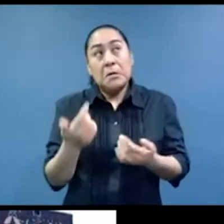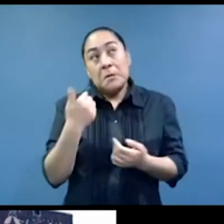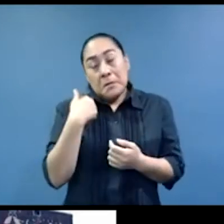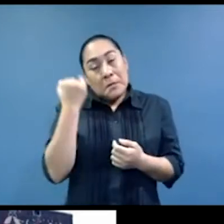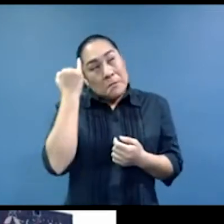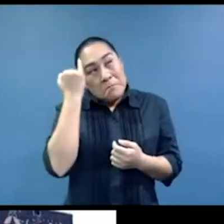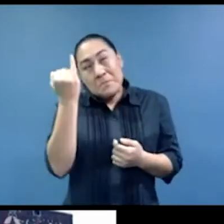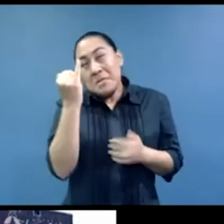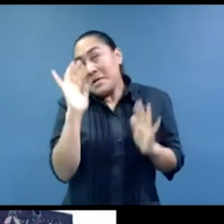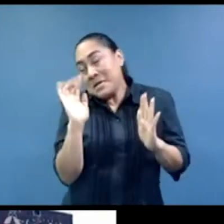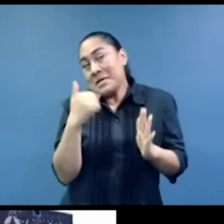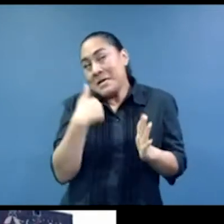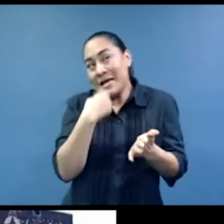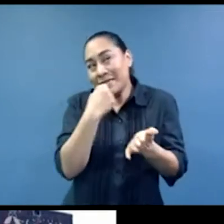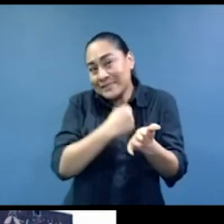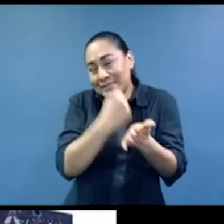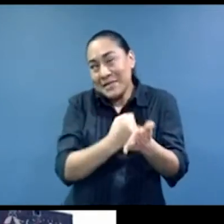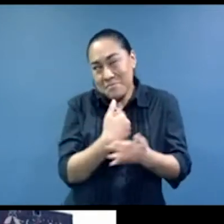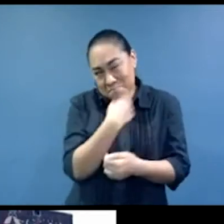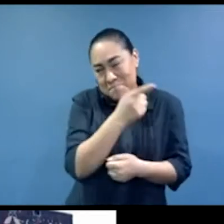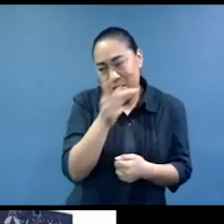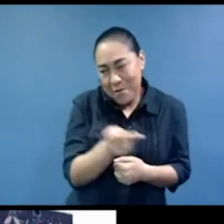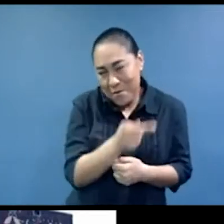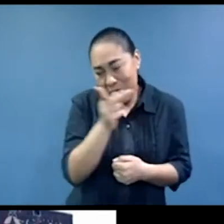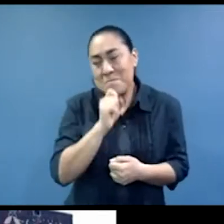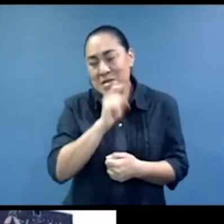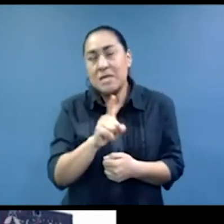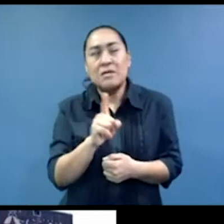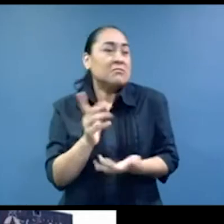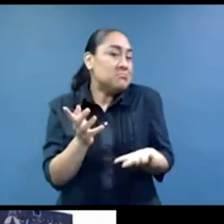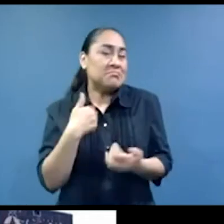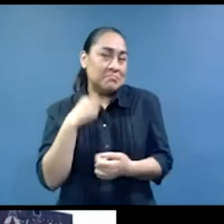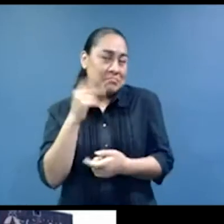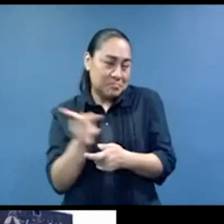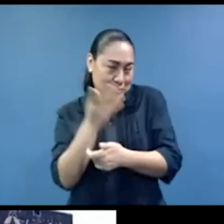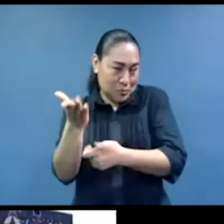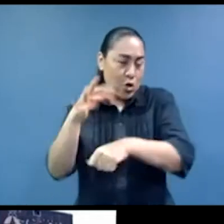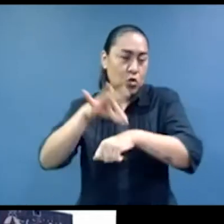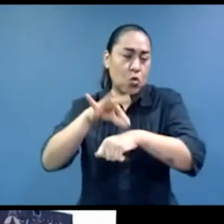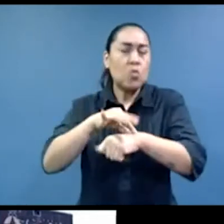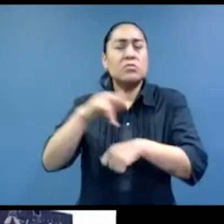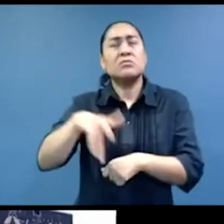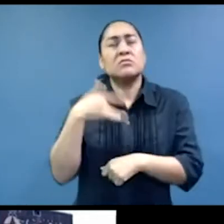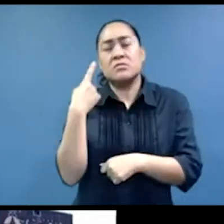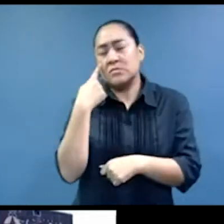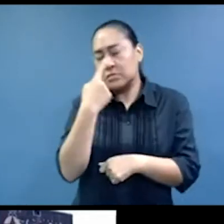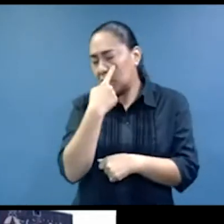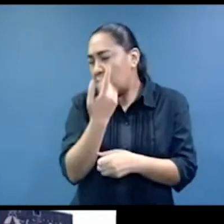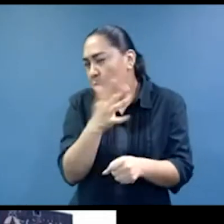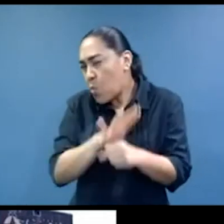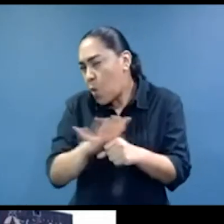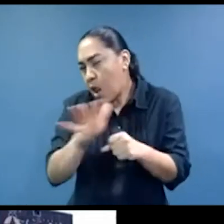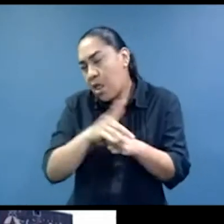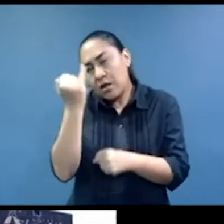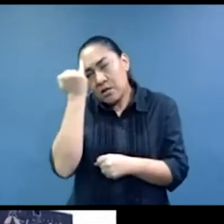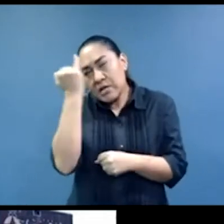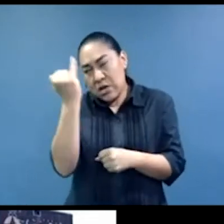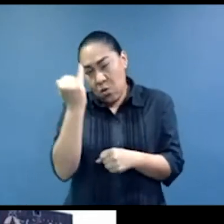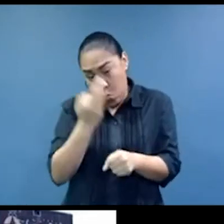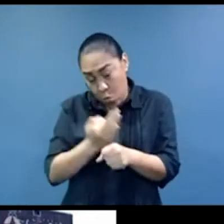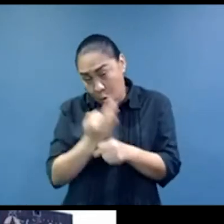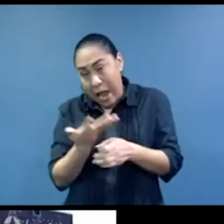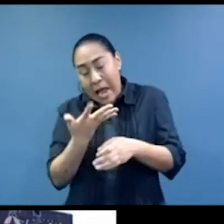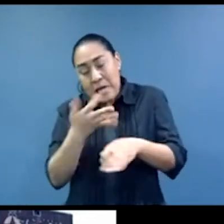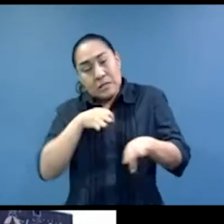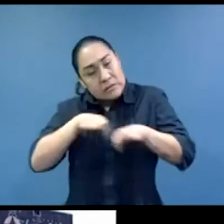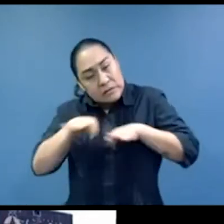mi pregunta, pero quisiera preguntarle, doctora Marichuy, ¿cuál considera usted que son los retos en materia